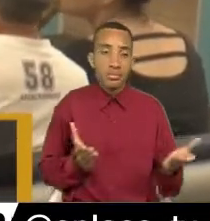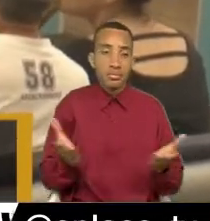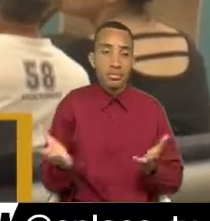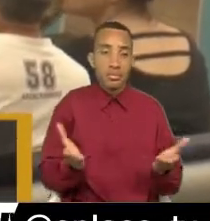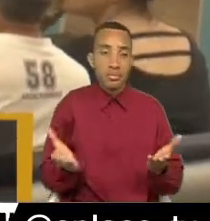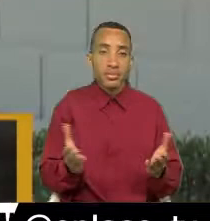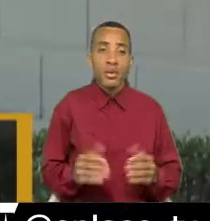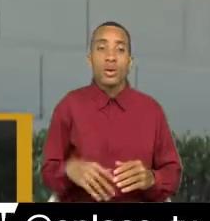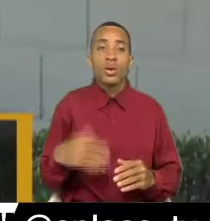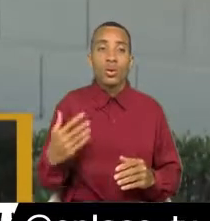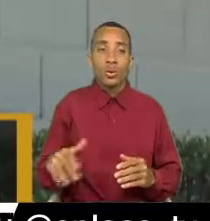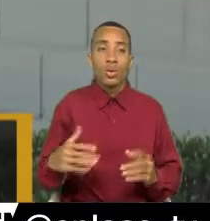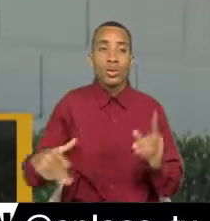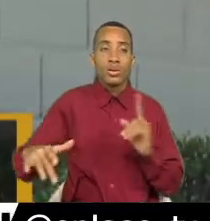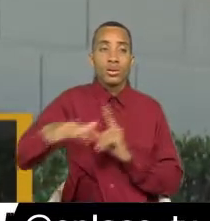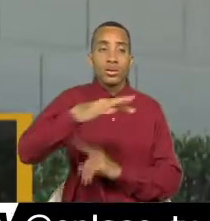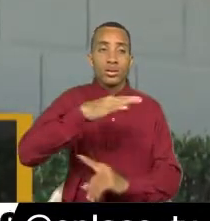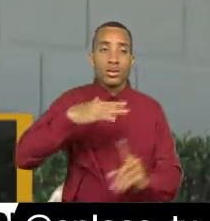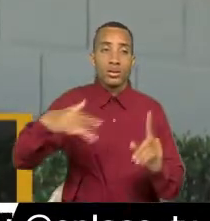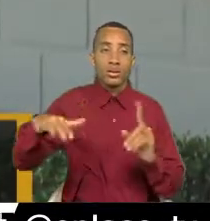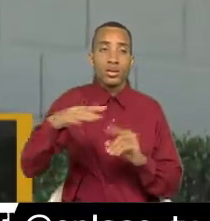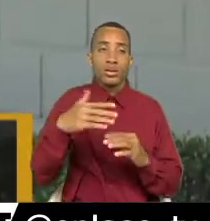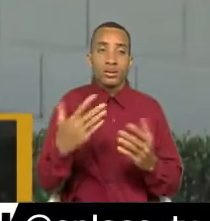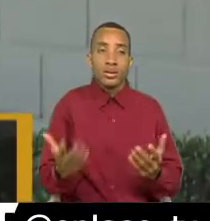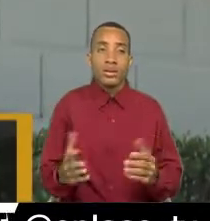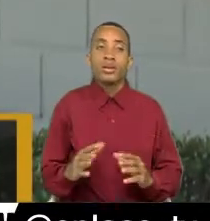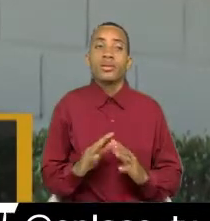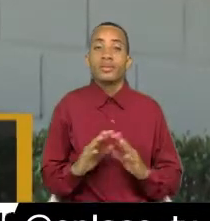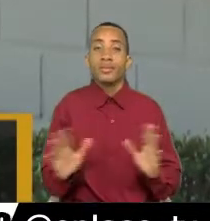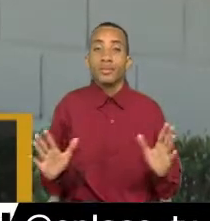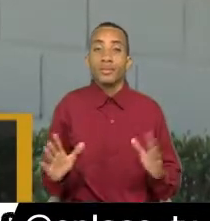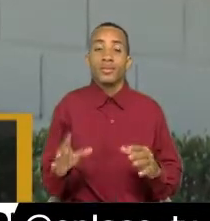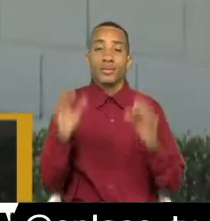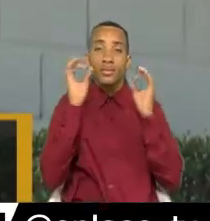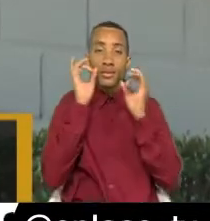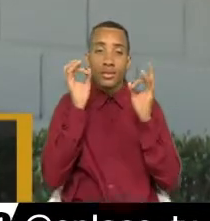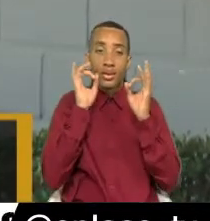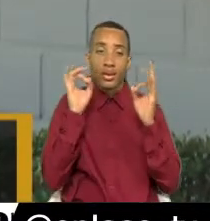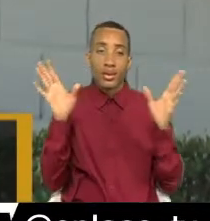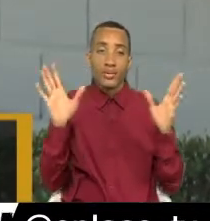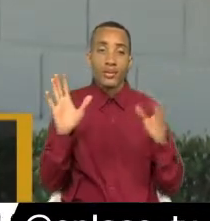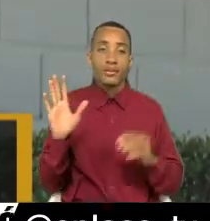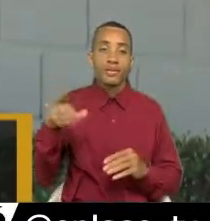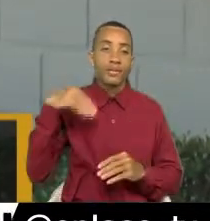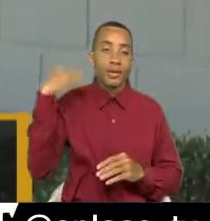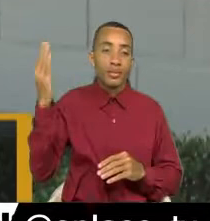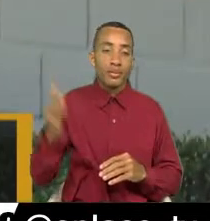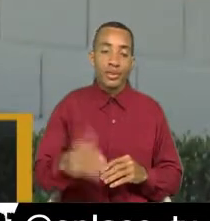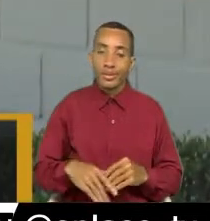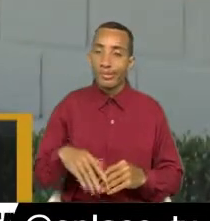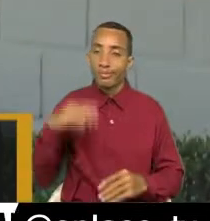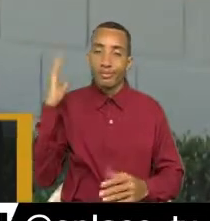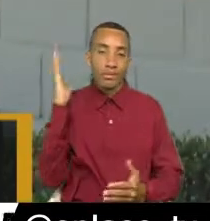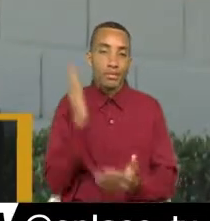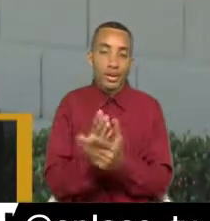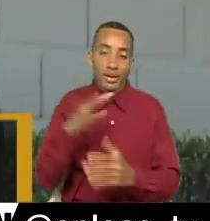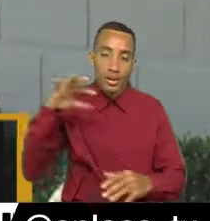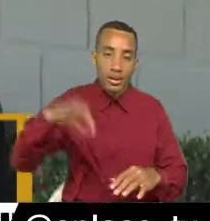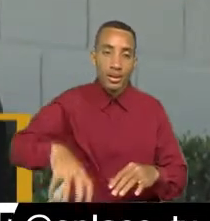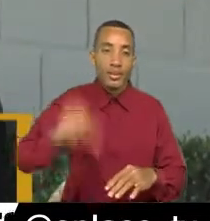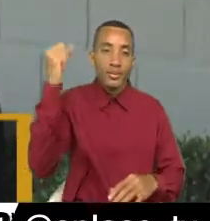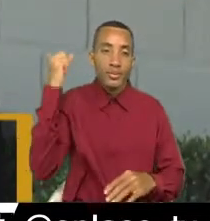fue una situación que indiscutiblemente maximizó el riesgo que finalmente se materializó. ¿Cómo actuaron ellos? ¿Iban